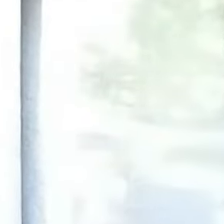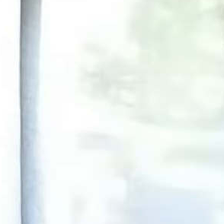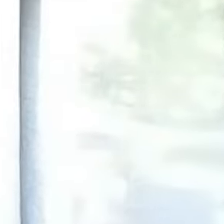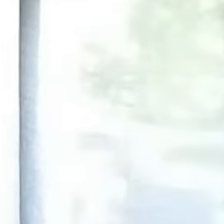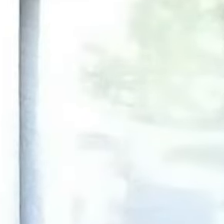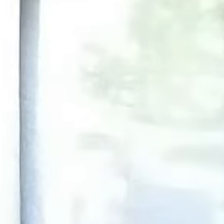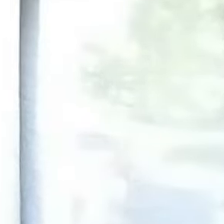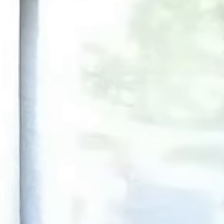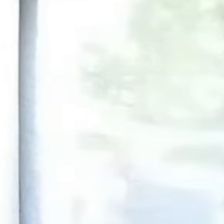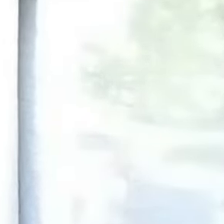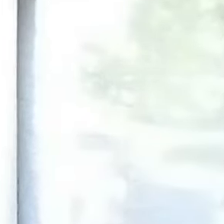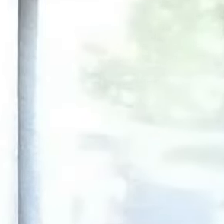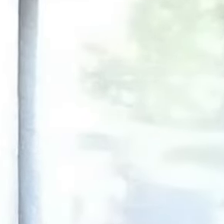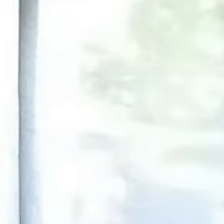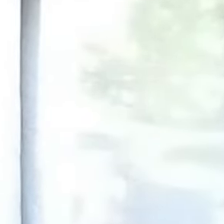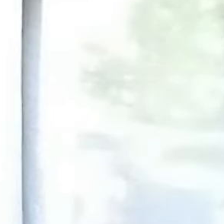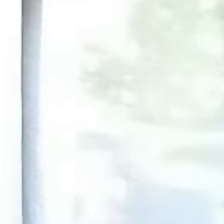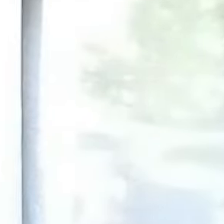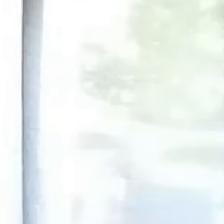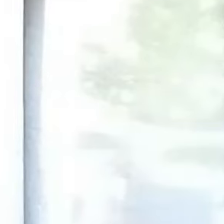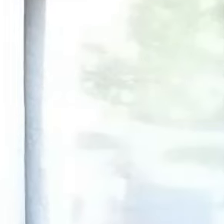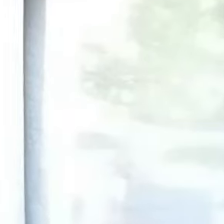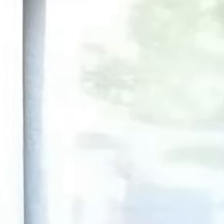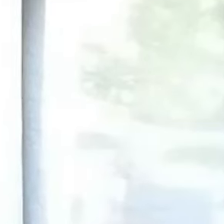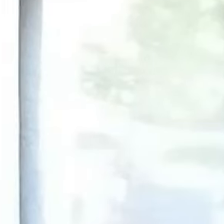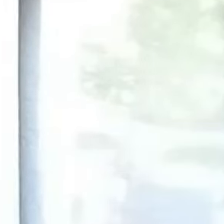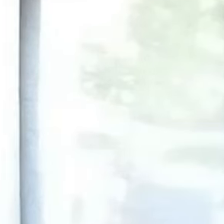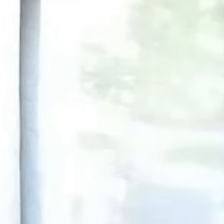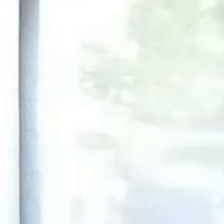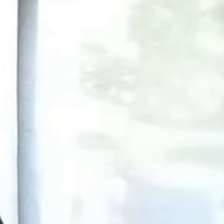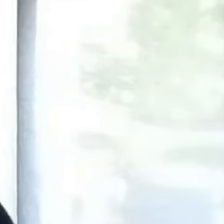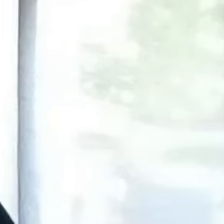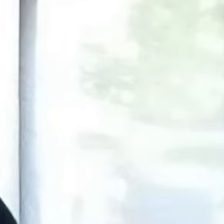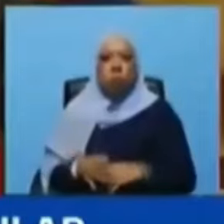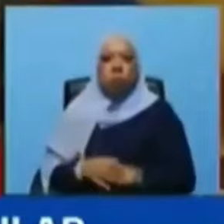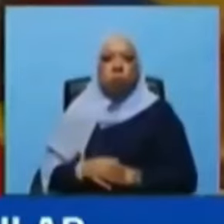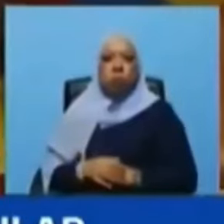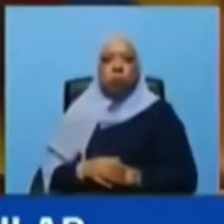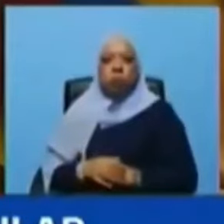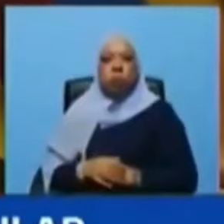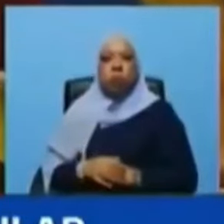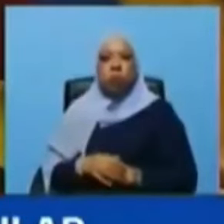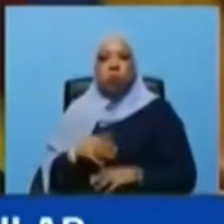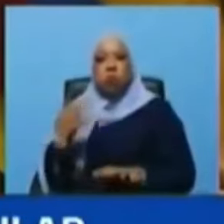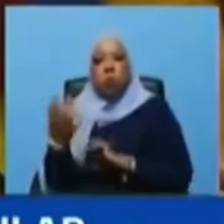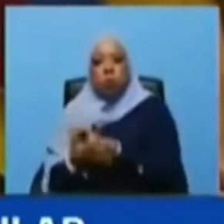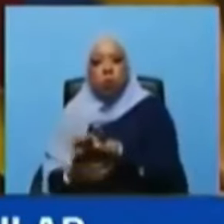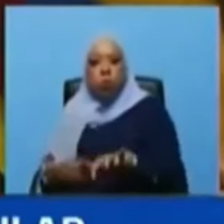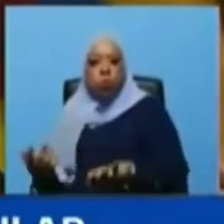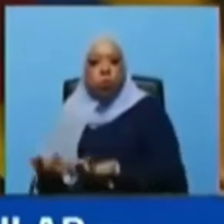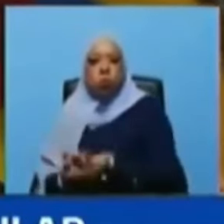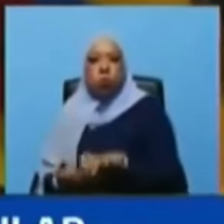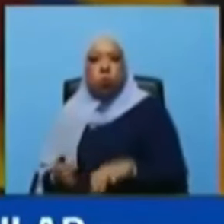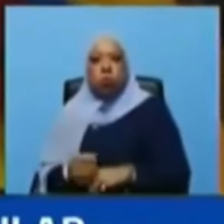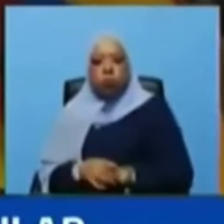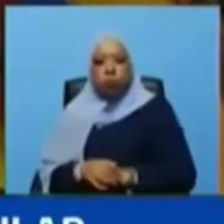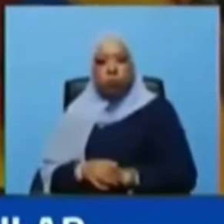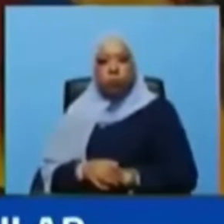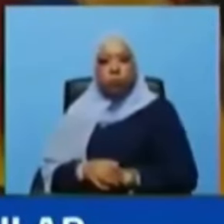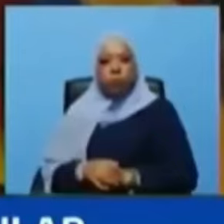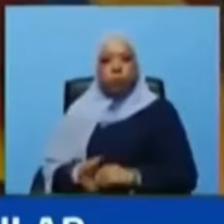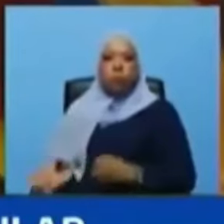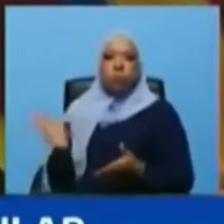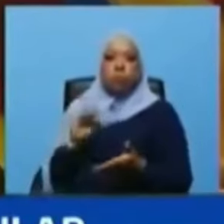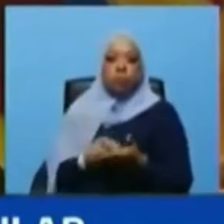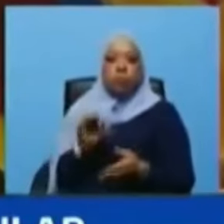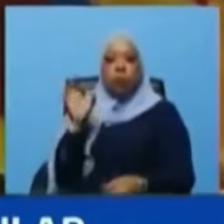contramarcha contra María Corina Machado, hablaba frente al público y decía lo siguiente. A destruir. Y luego cuando